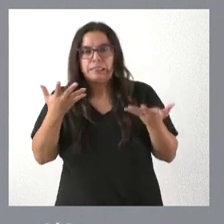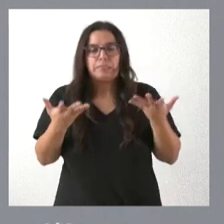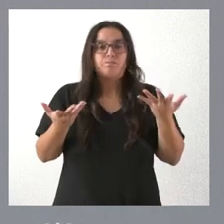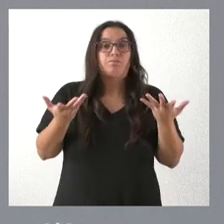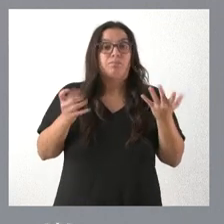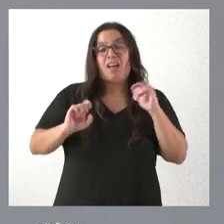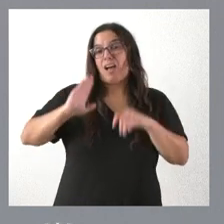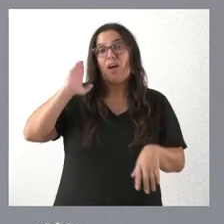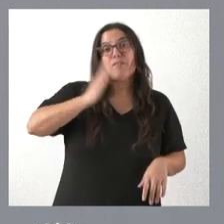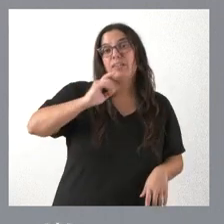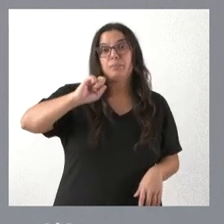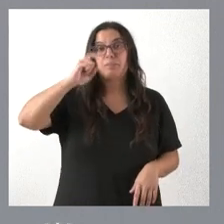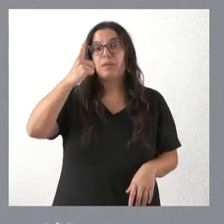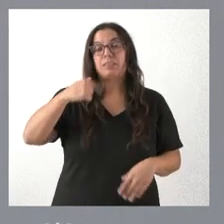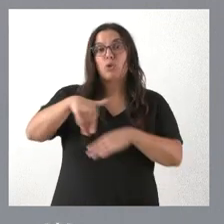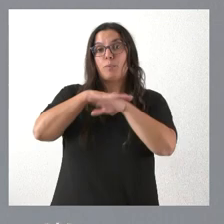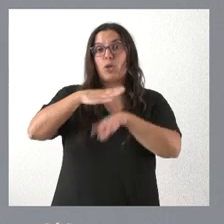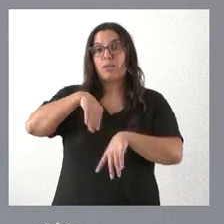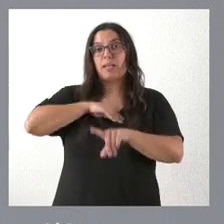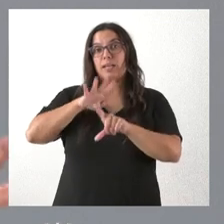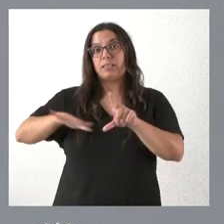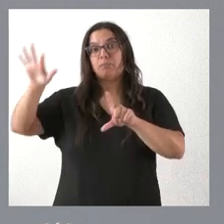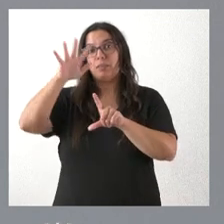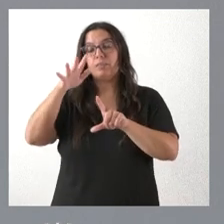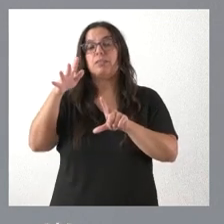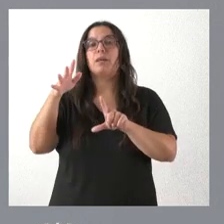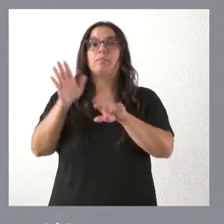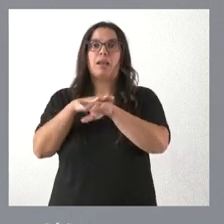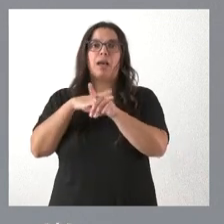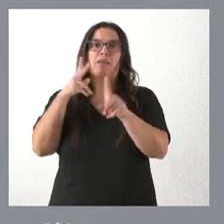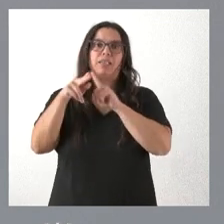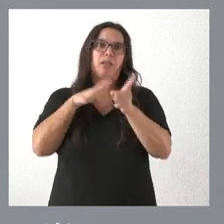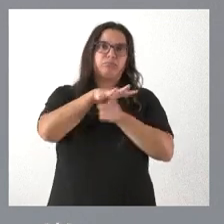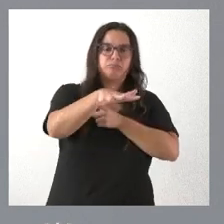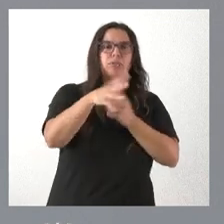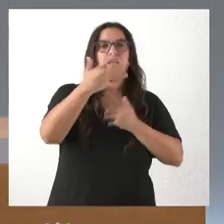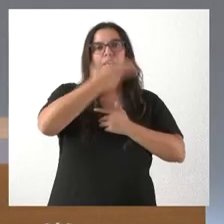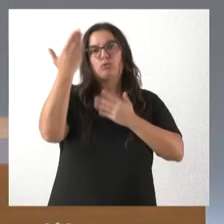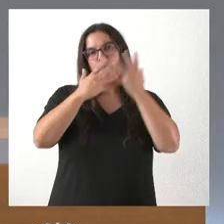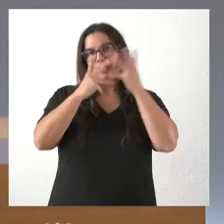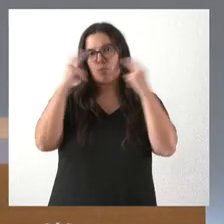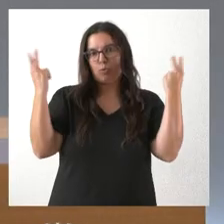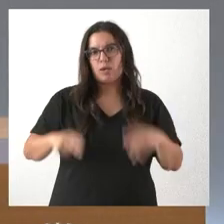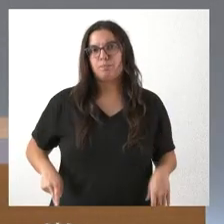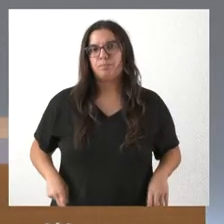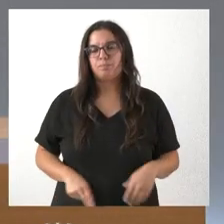a la situación del gobierno de España pues no se traslade al resto de administraciones públicas de nuestro país